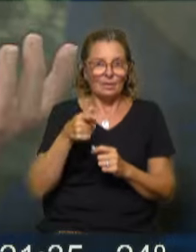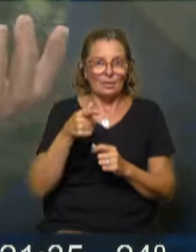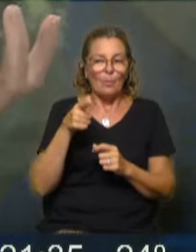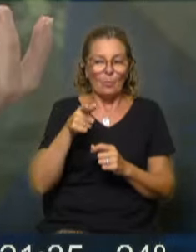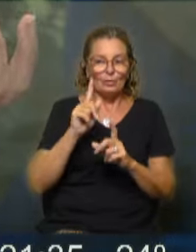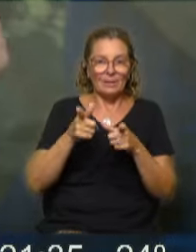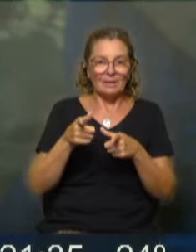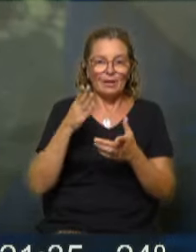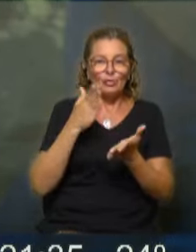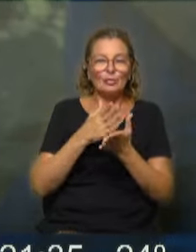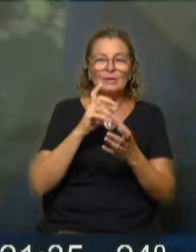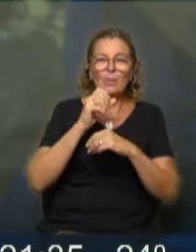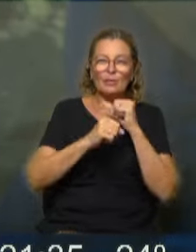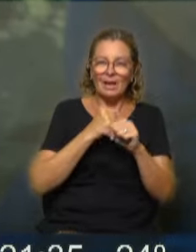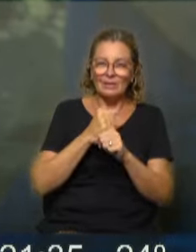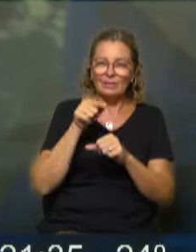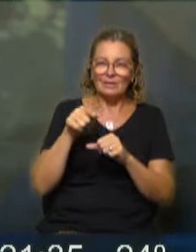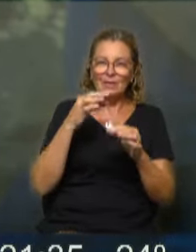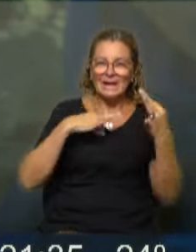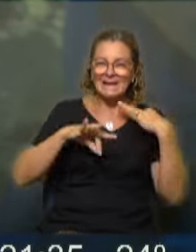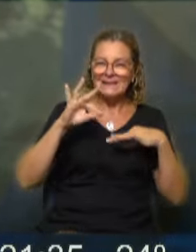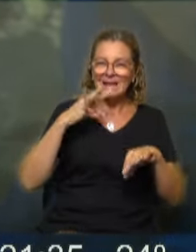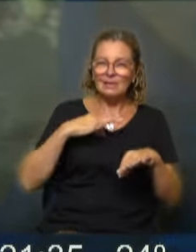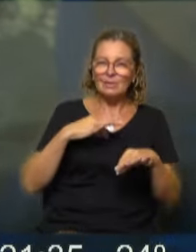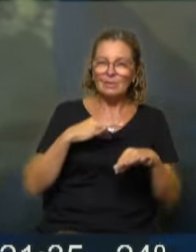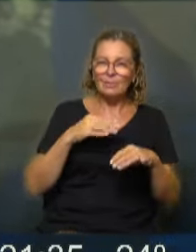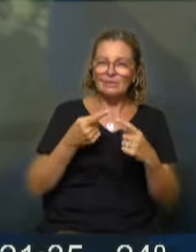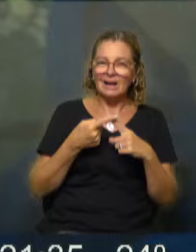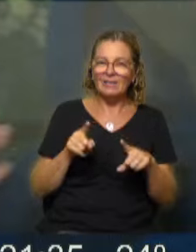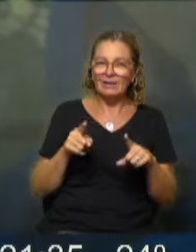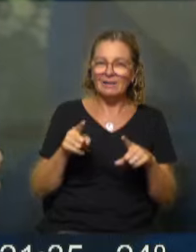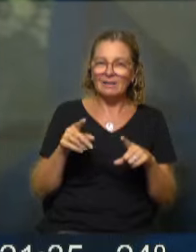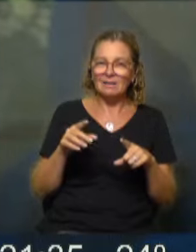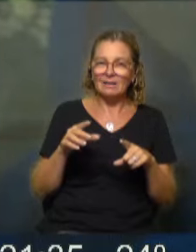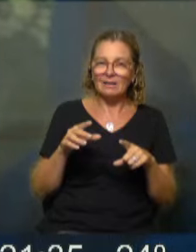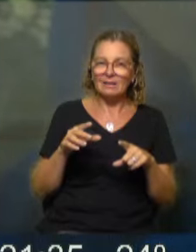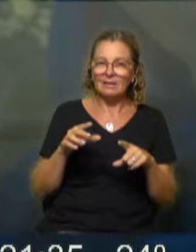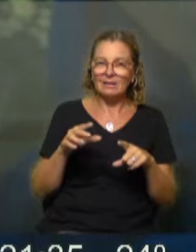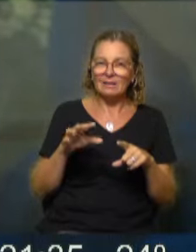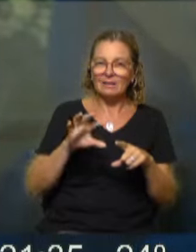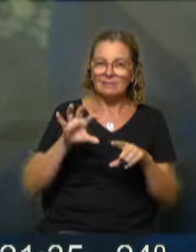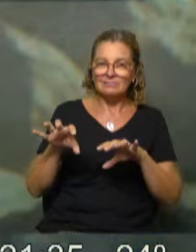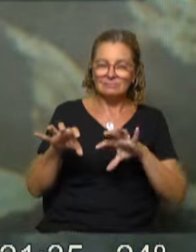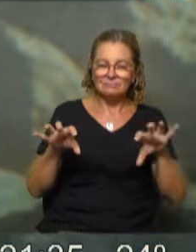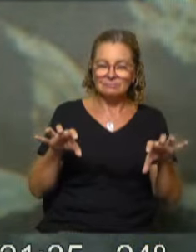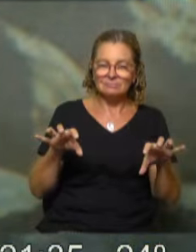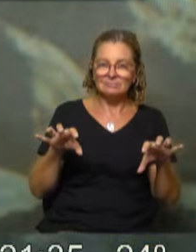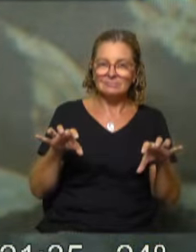últimos años esas palabras, sobre todo en el teatro, capaz que hacer la diferenciación entre dramaturga y dramaturgista. Sí,